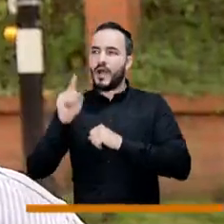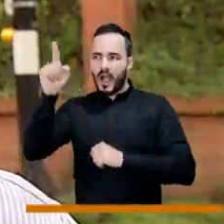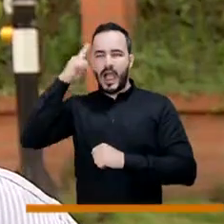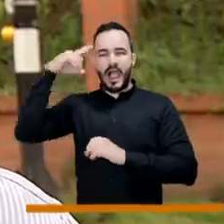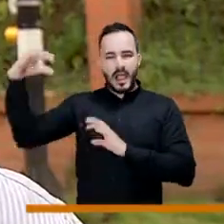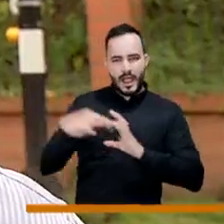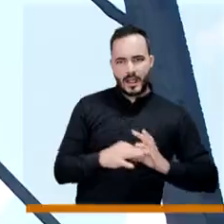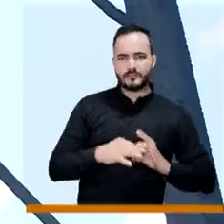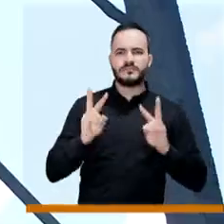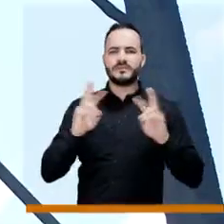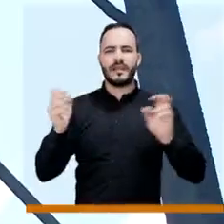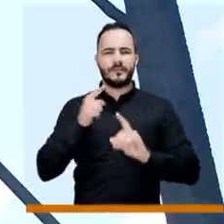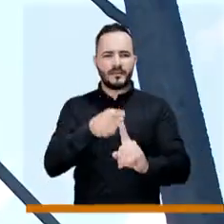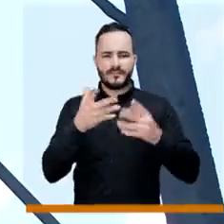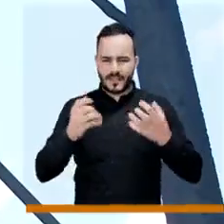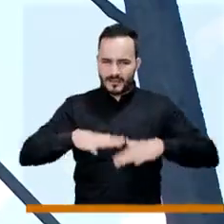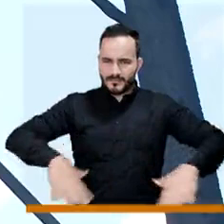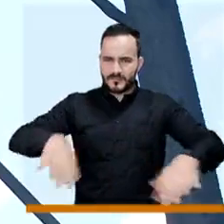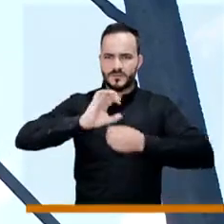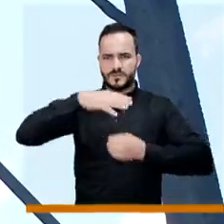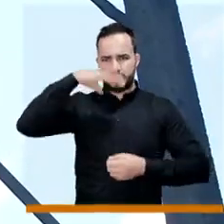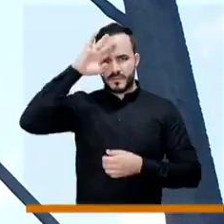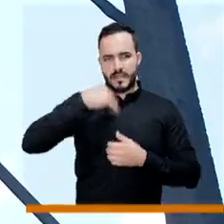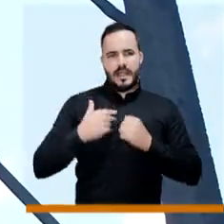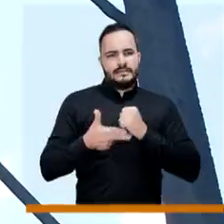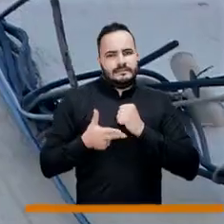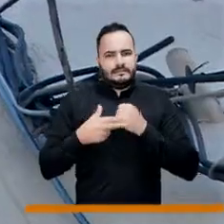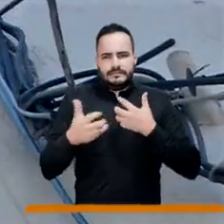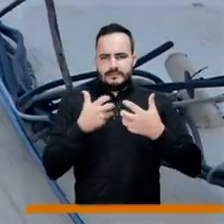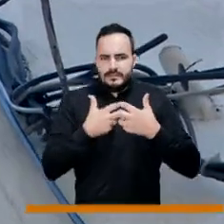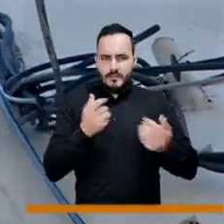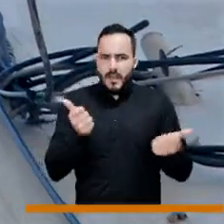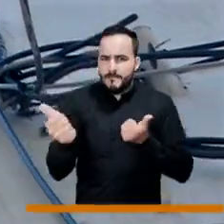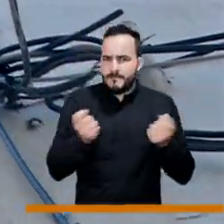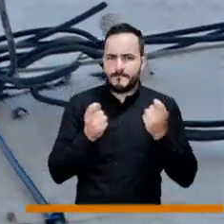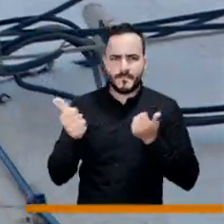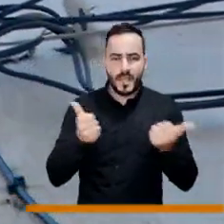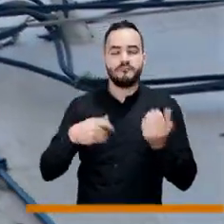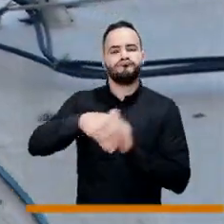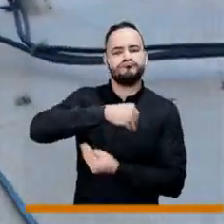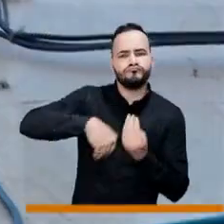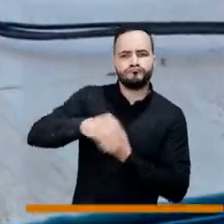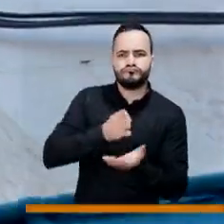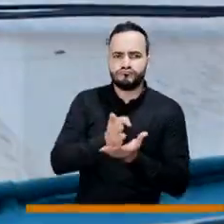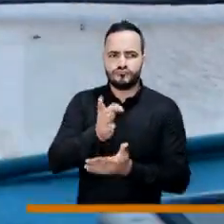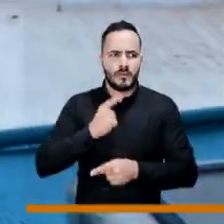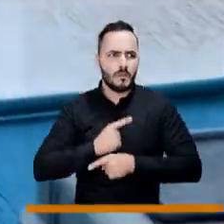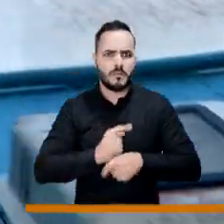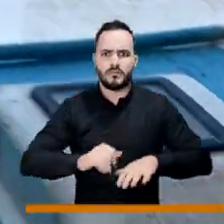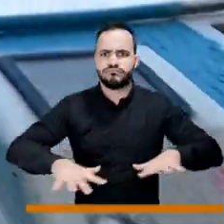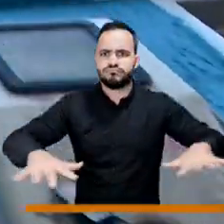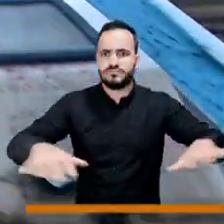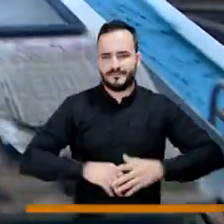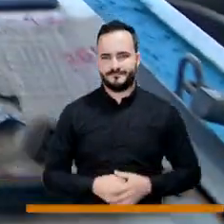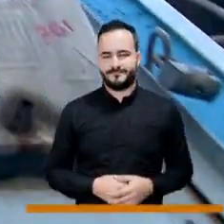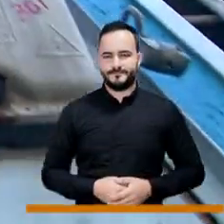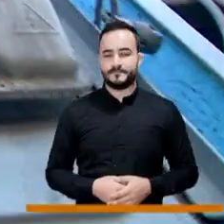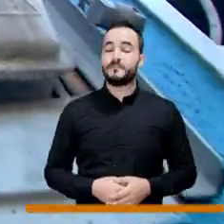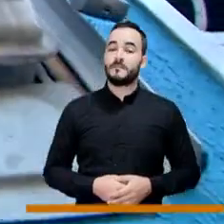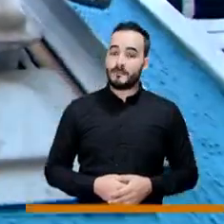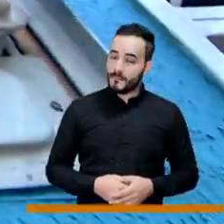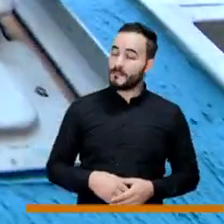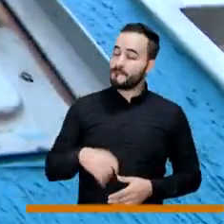tenga un sistema energético mucho más eficiente, mucho más sostenible. Concejal, es una propuesta que abarca